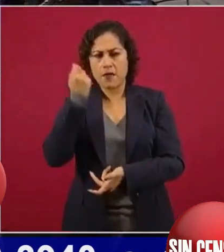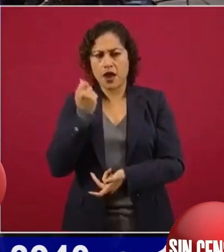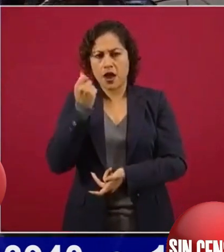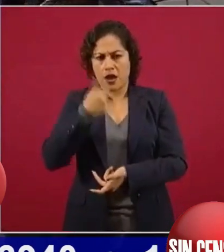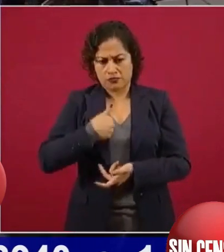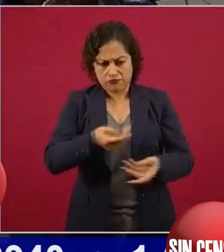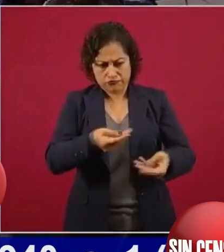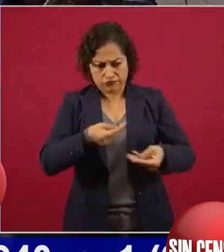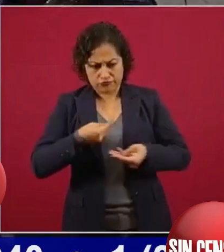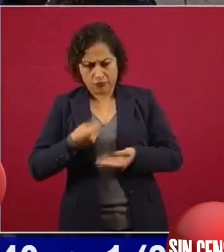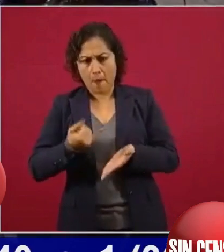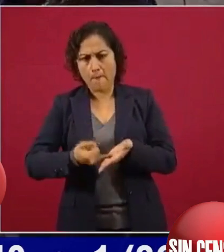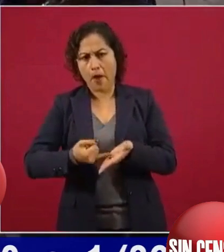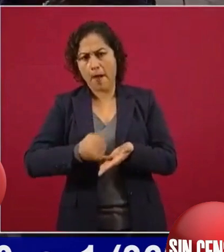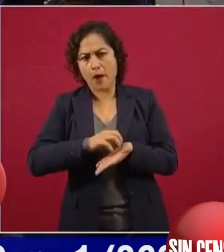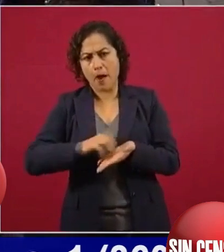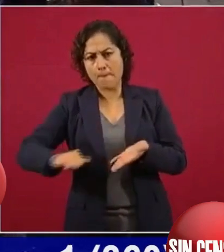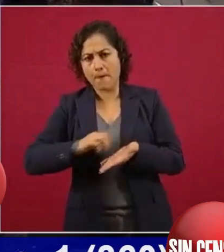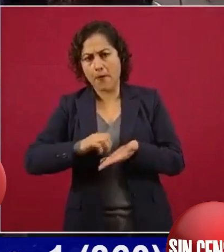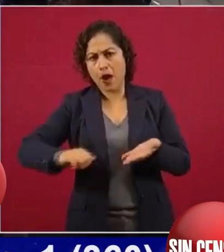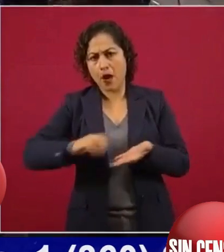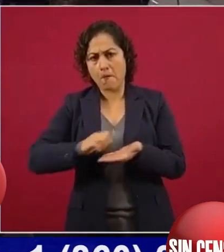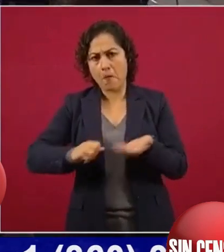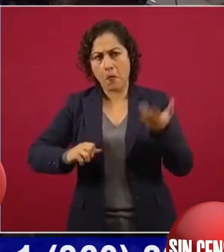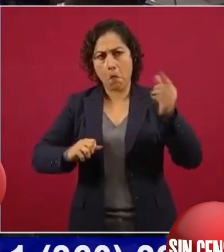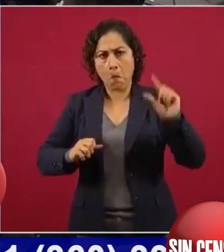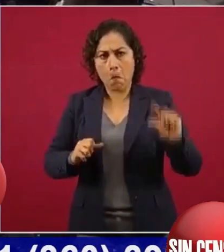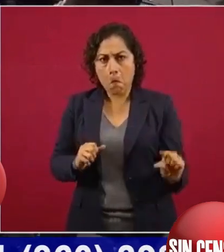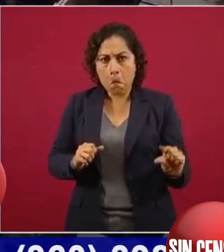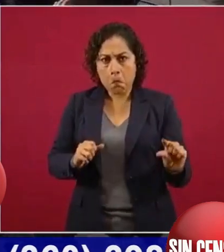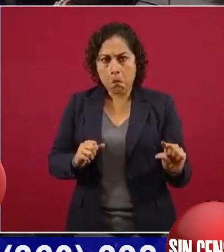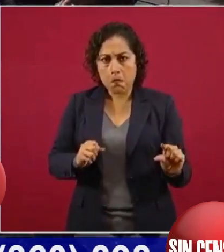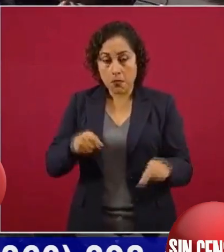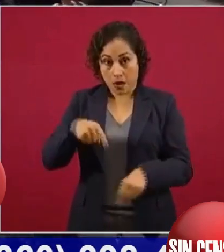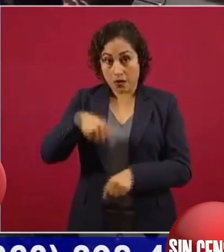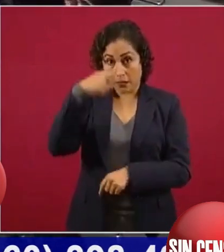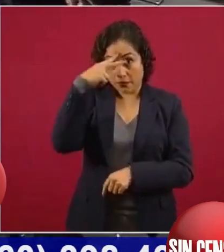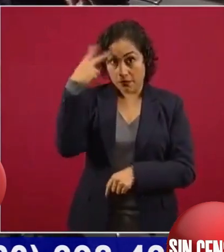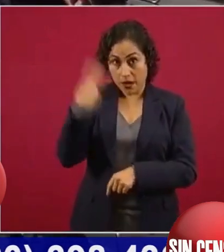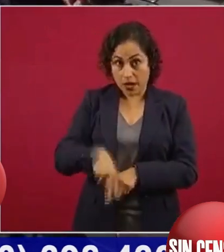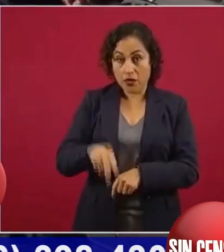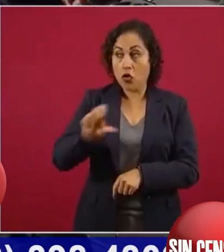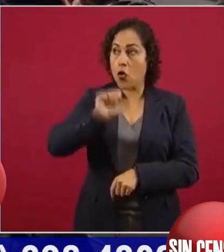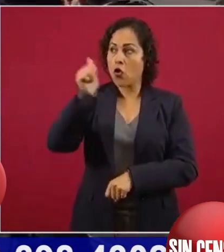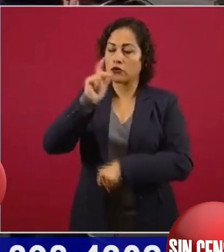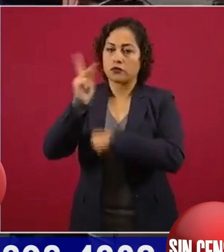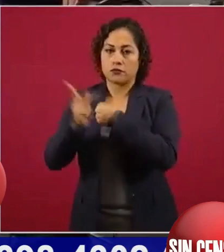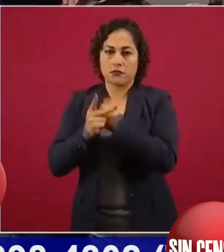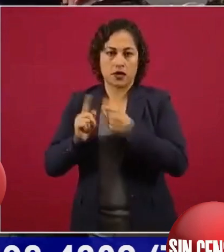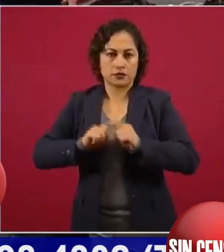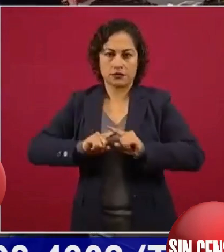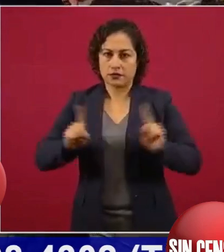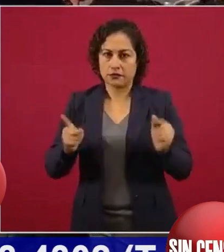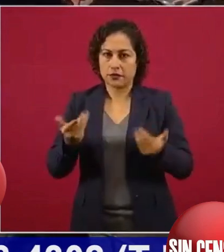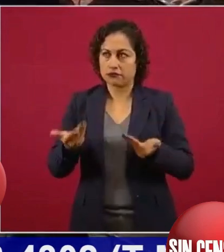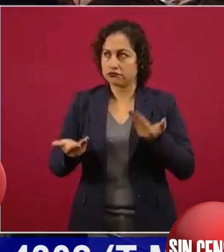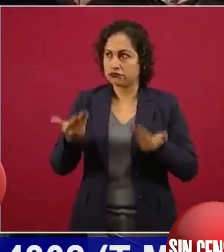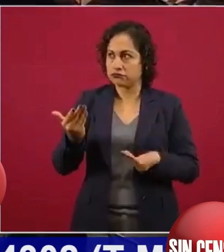Si se compara México con otros países. Y ahora, de acuerdo a esta ley,